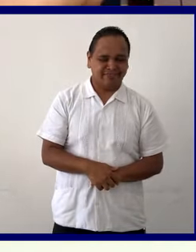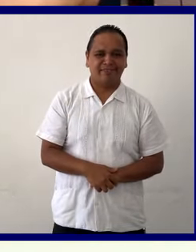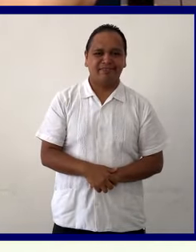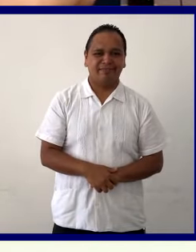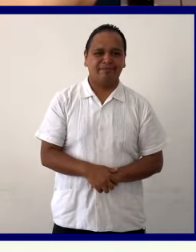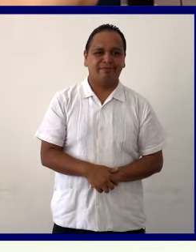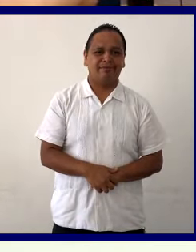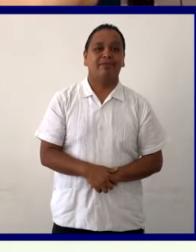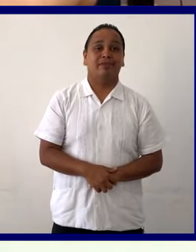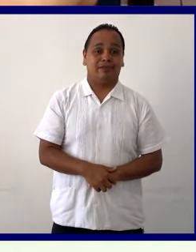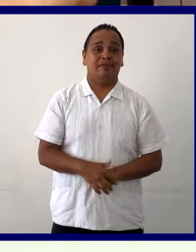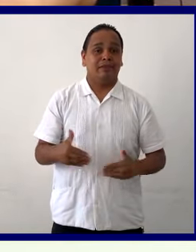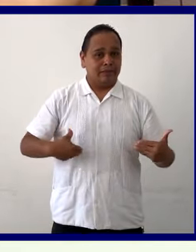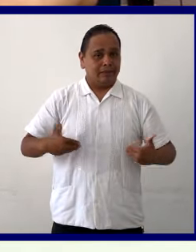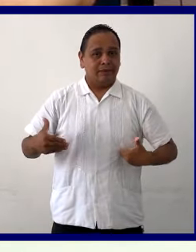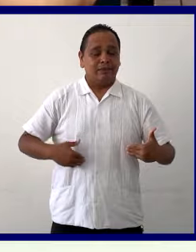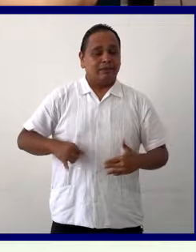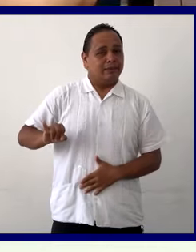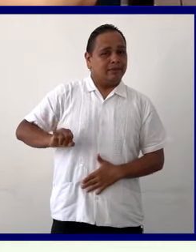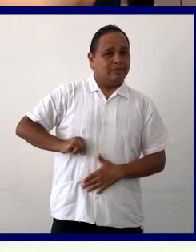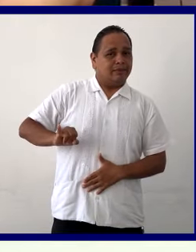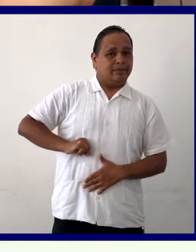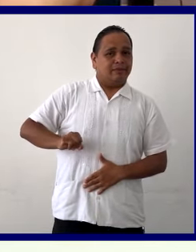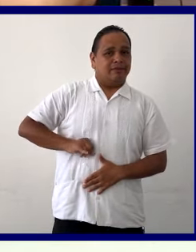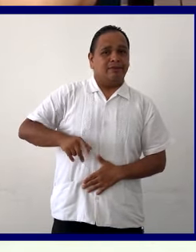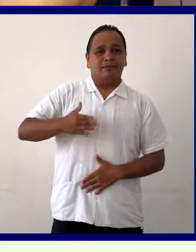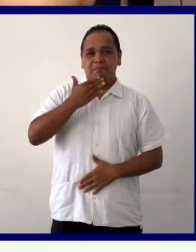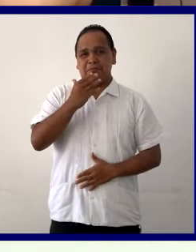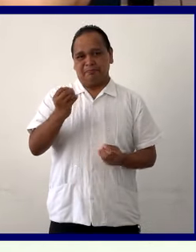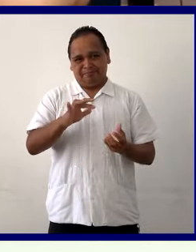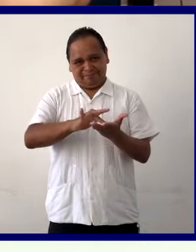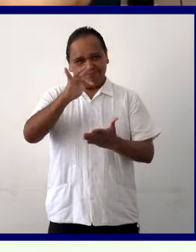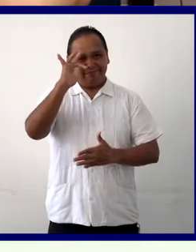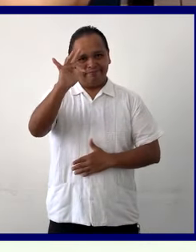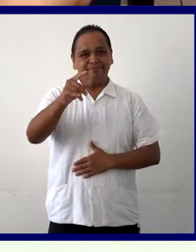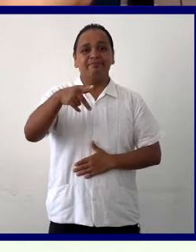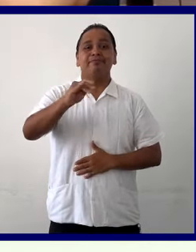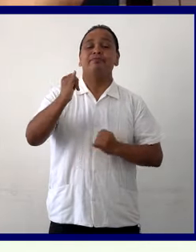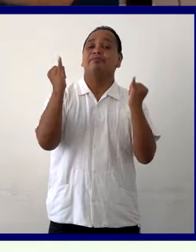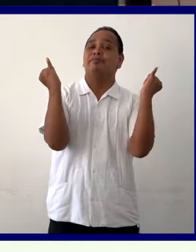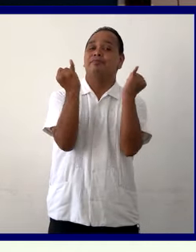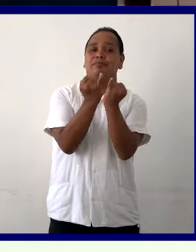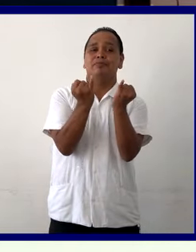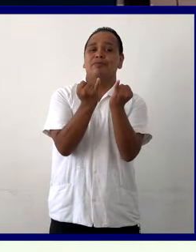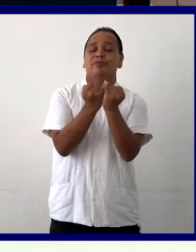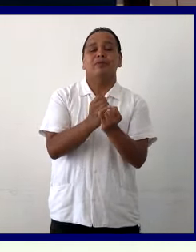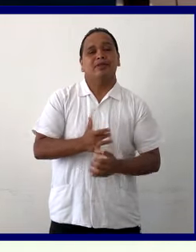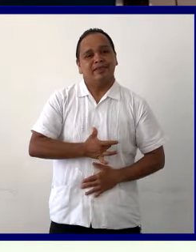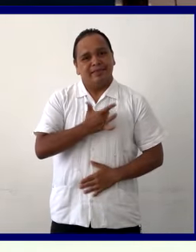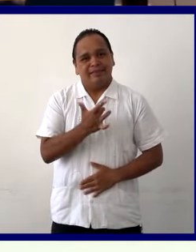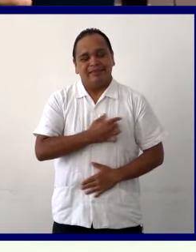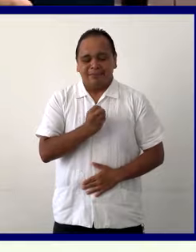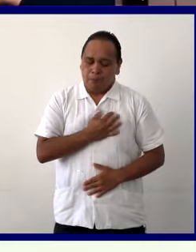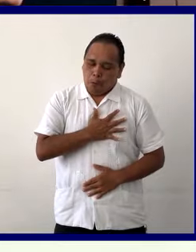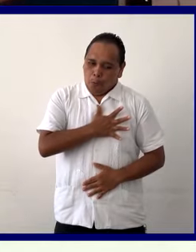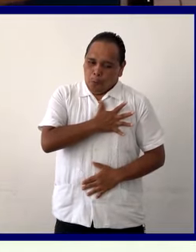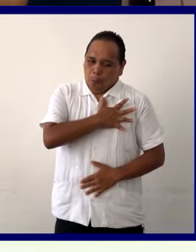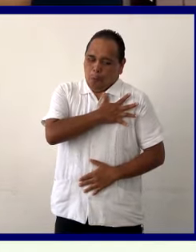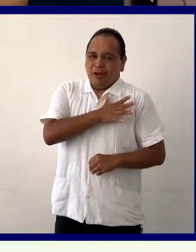Qué interesante reportaje, compañero Plata. Buenas tardes, Rodrigo. Muchas gracias. Sí, la verdad es que yo estoy muy emocionado porque les traigo en